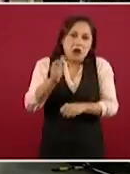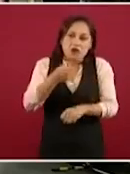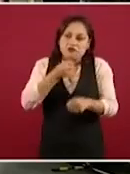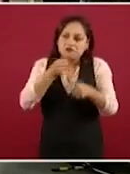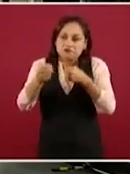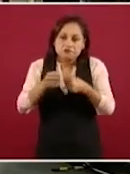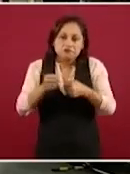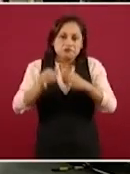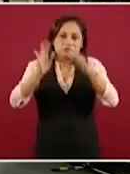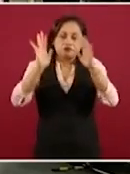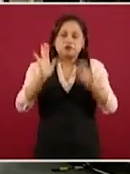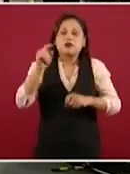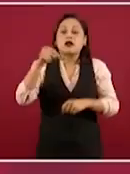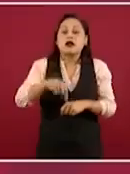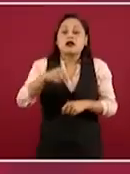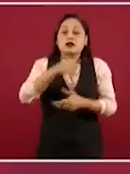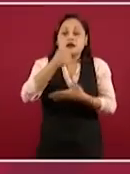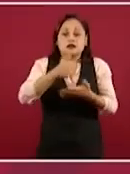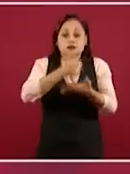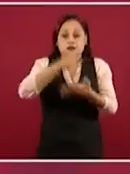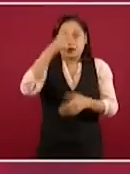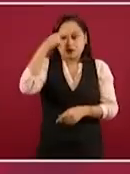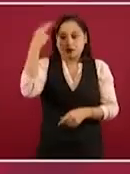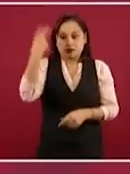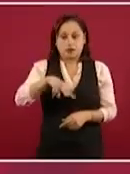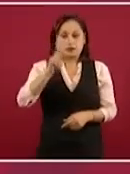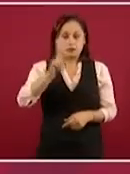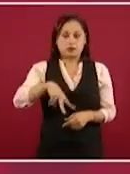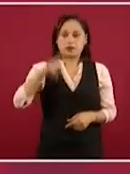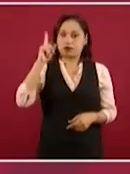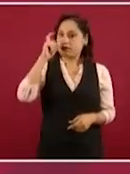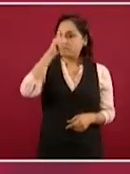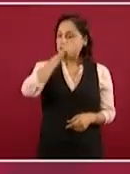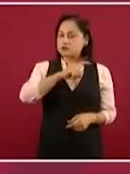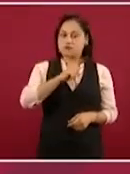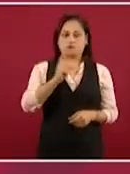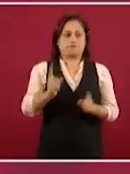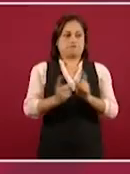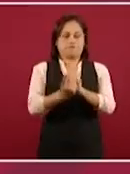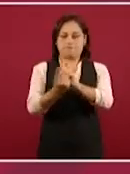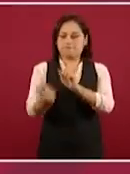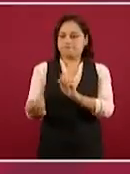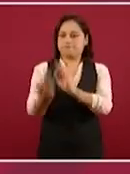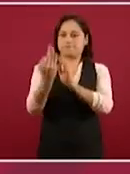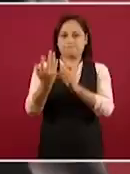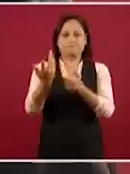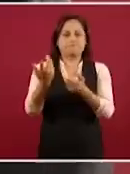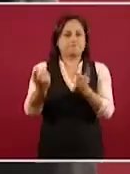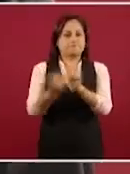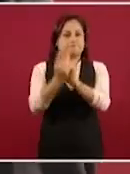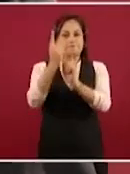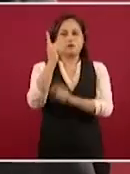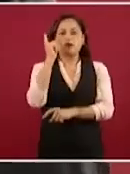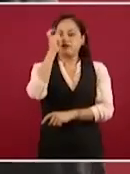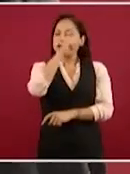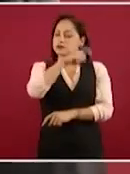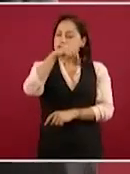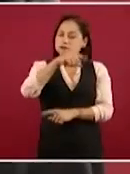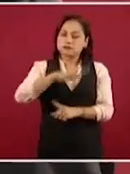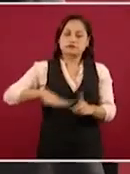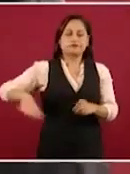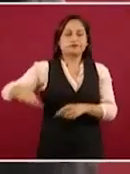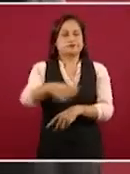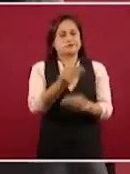capital, es muy difícil que se encuentren cara a cara allá. Entonces, es